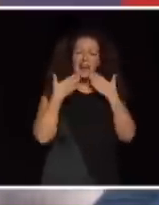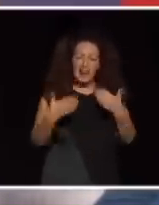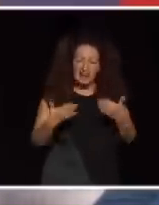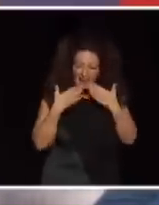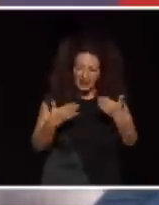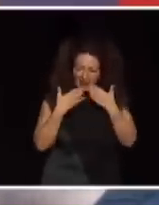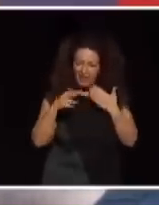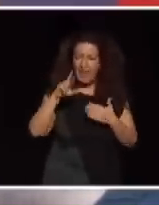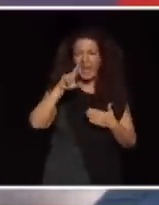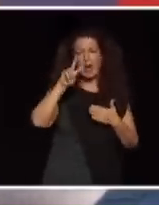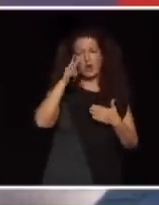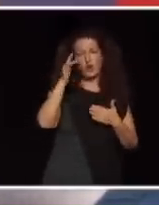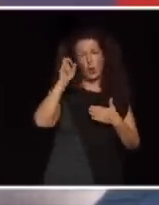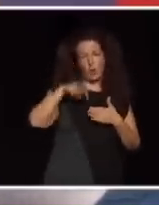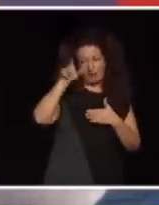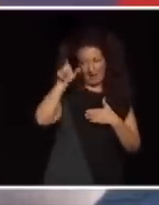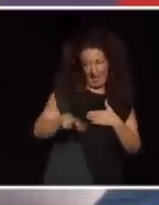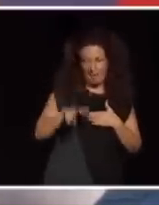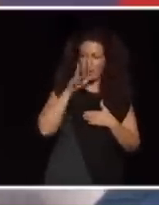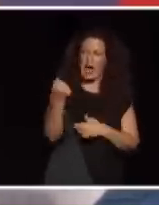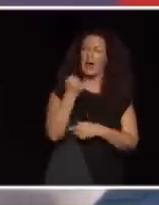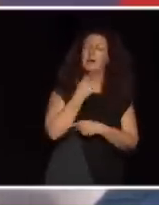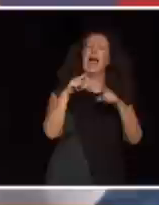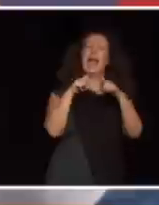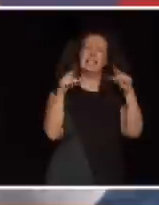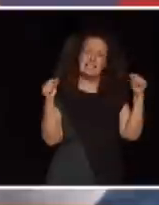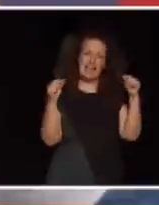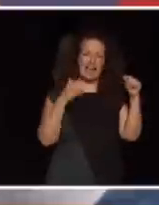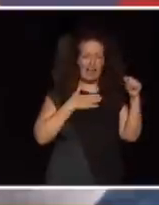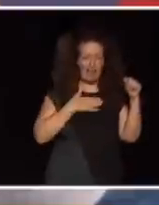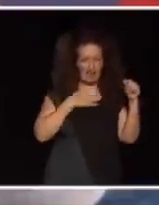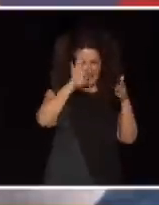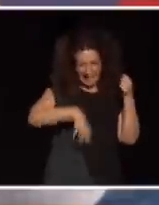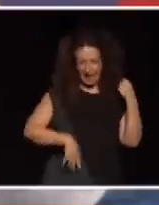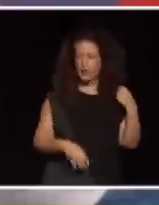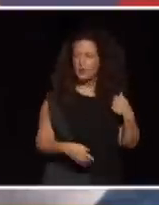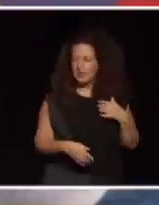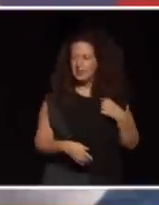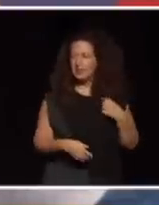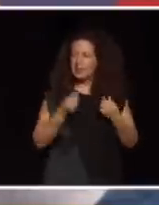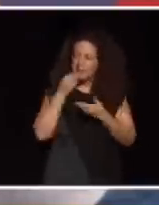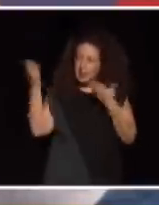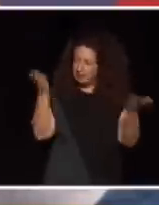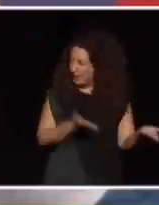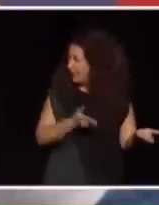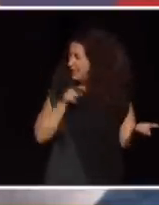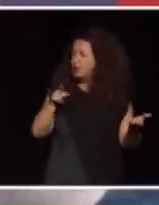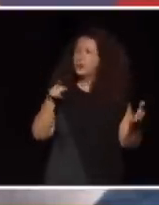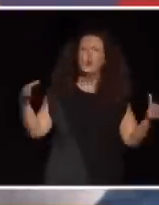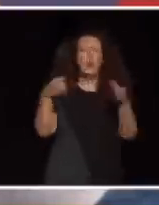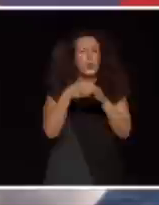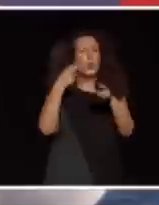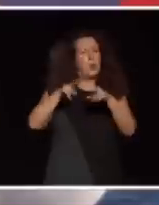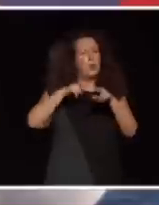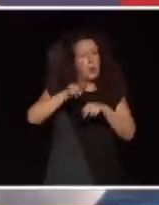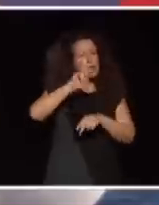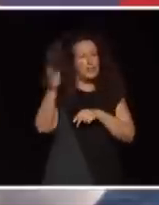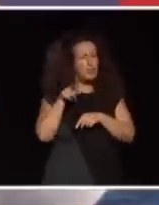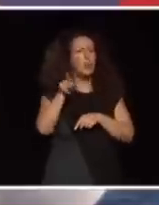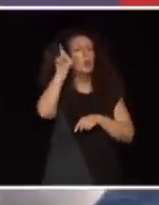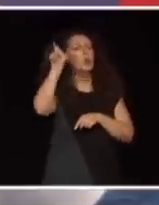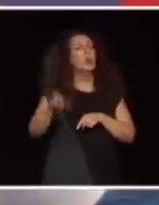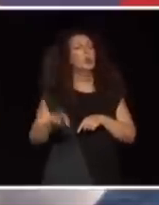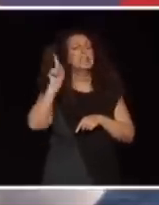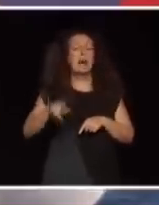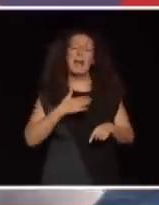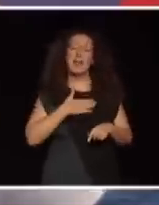Rufián, por acompañarnos hoy, compañero de Esquerra Republicana de Cataluña. Aunque milites en otra organización política, tú también eres de